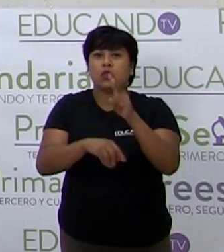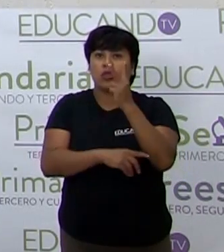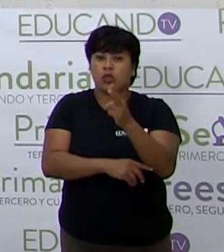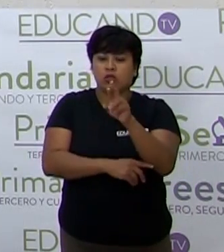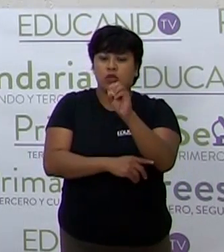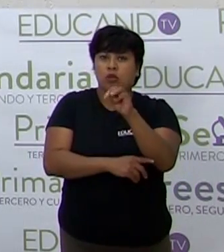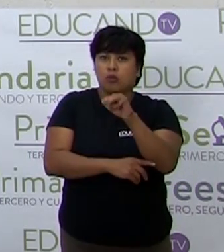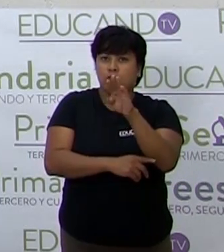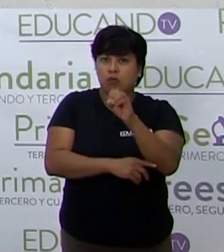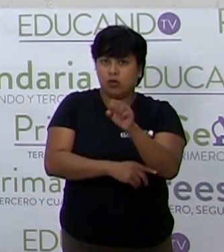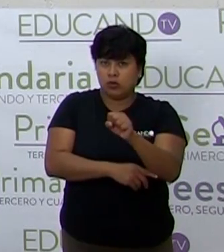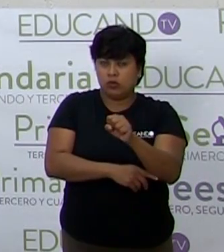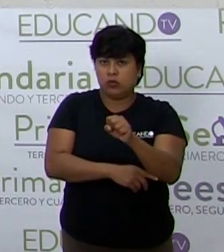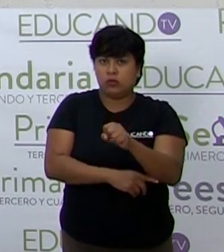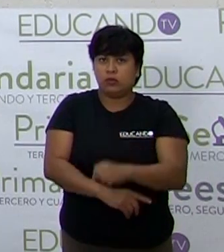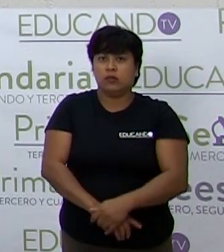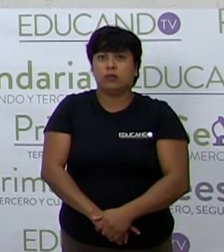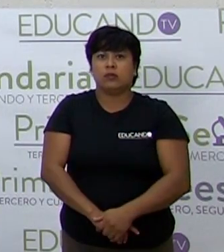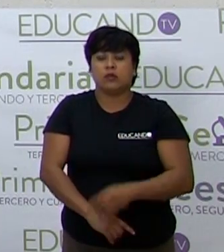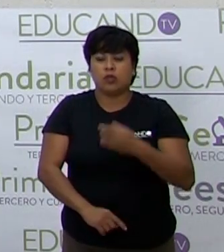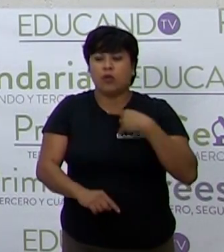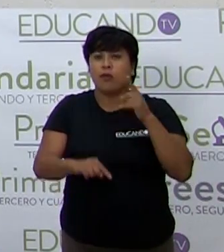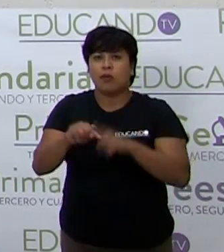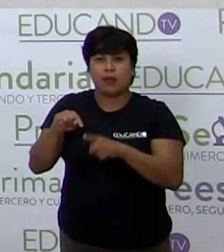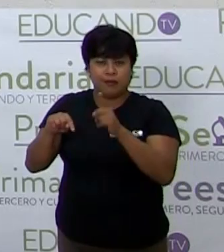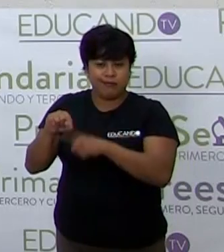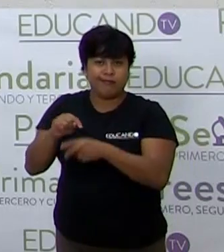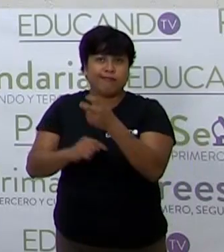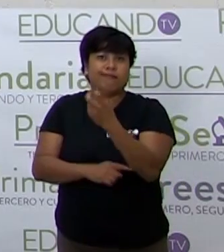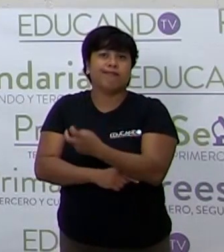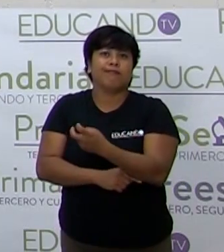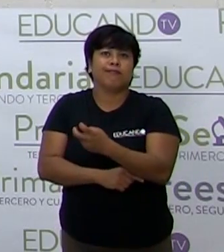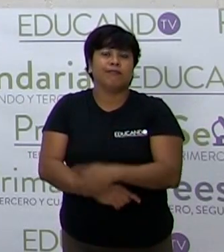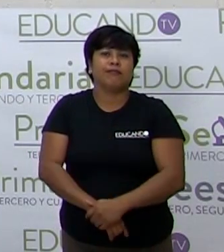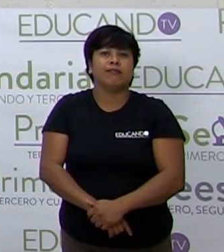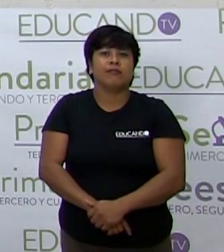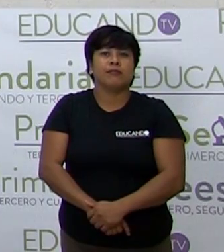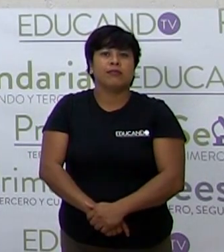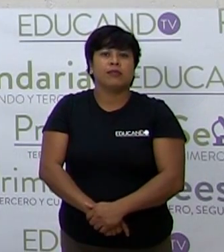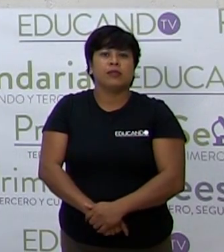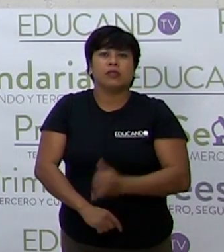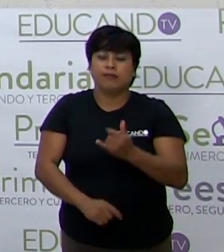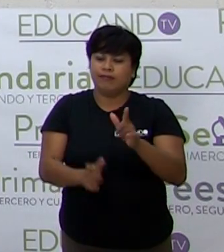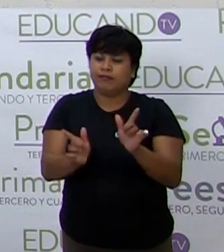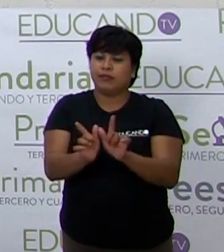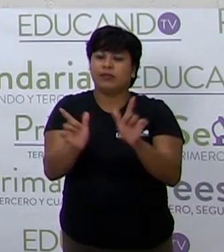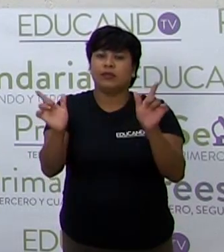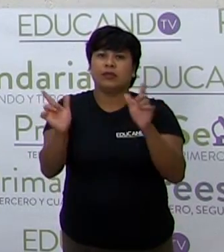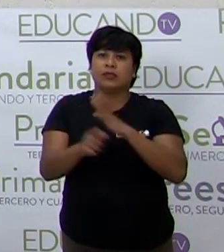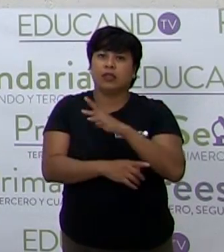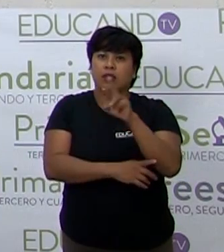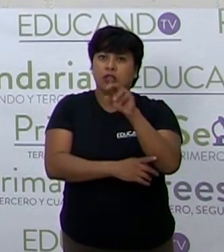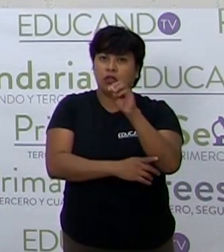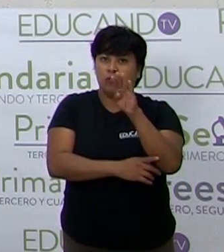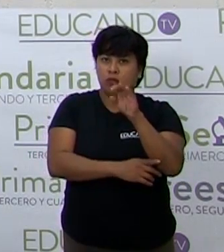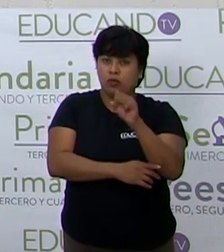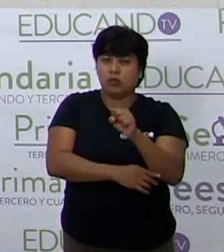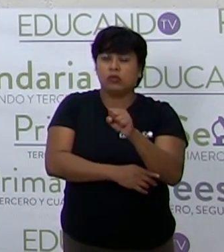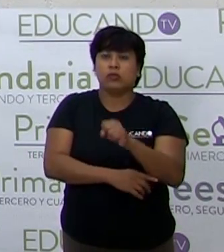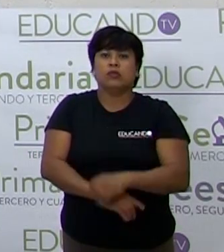rombos. Voy a quitar también esta. Y listo. Tenemos dos rombos, niños y